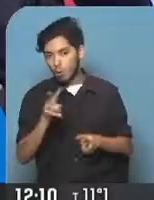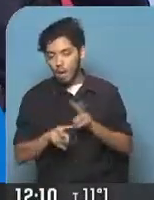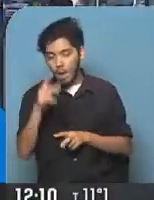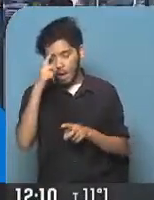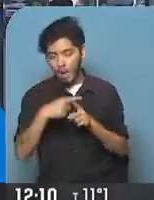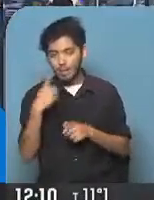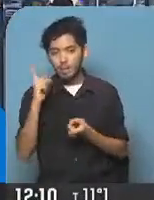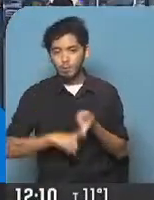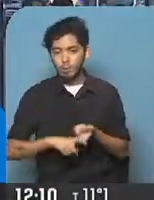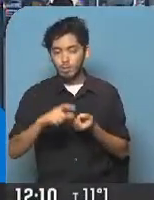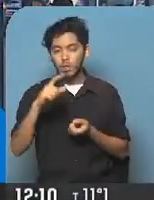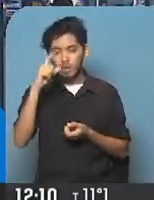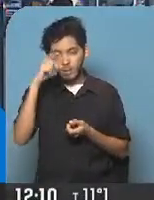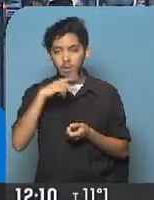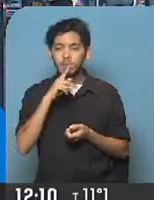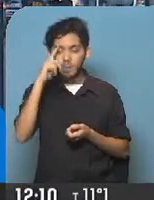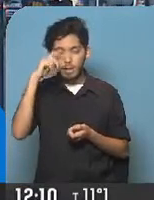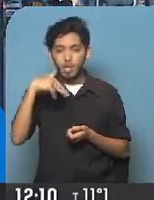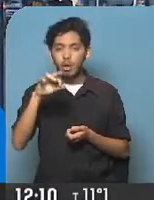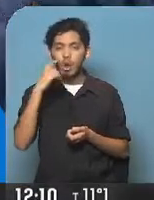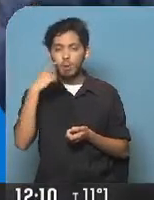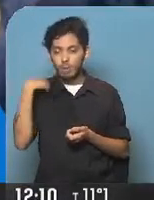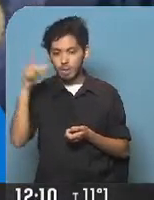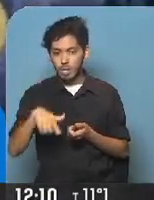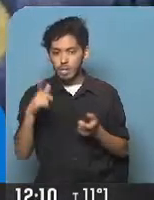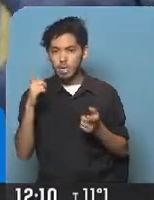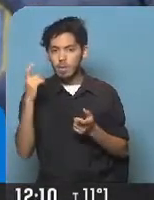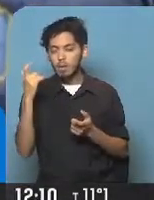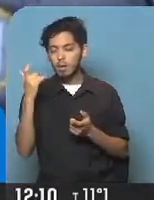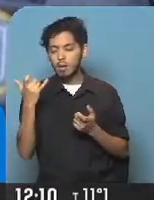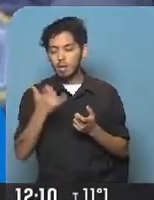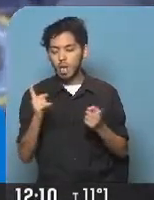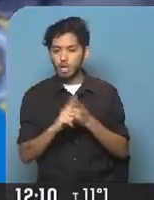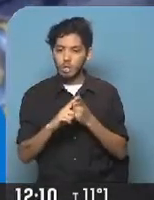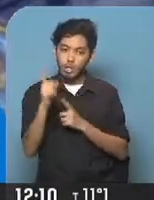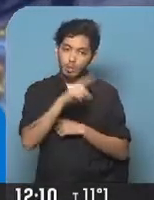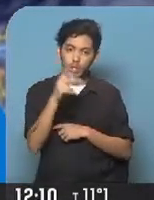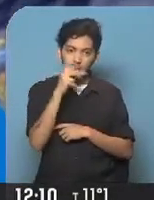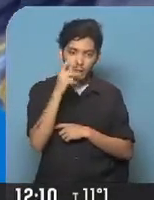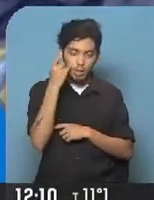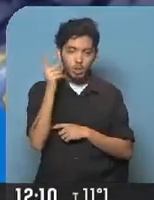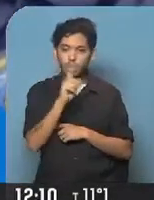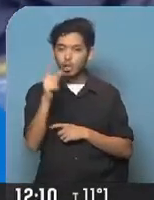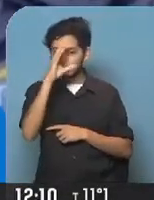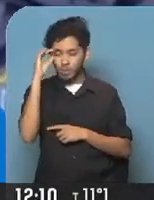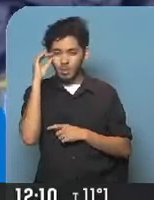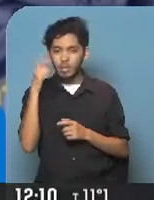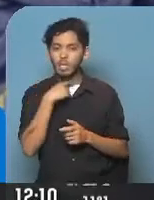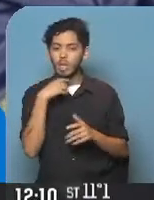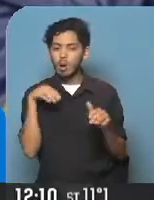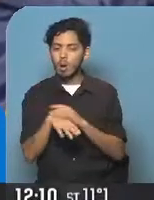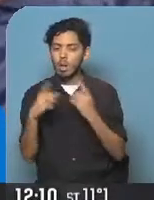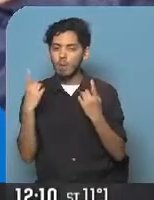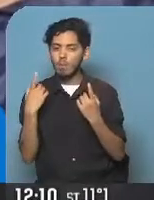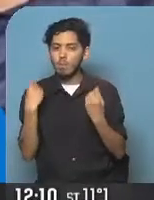Centeno afirmó que el chofer tenía contacto con Néstor Kirchner, pero no con Cristina, y que guardaba los cuadernos con fines extorsivos,